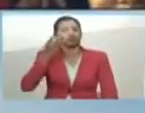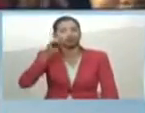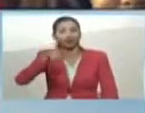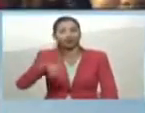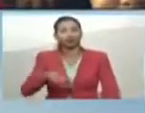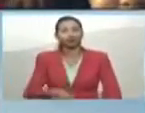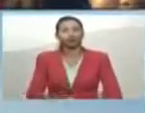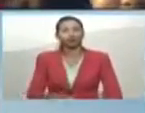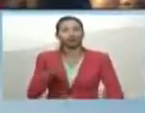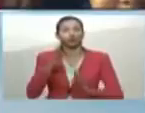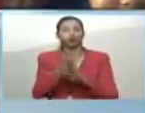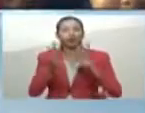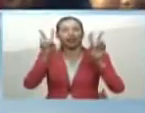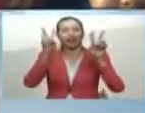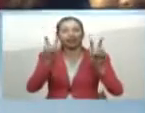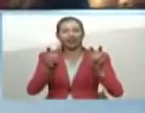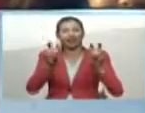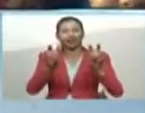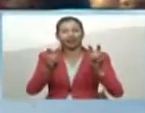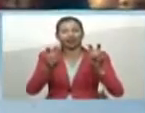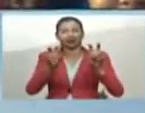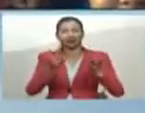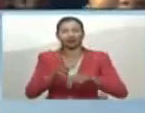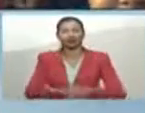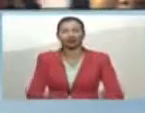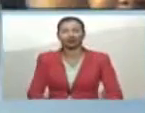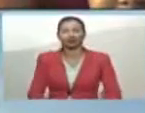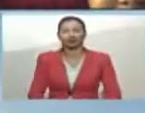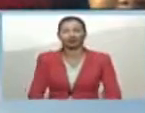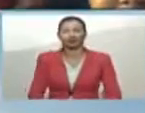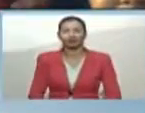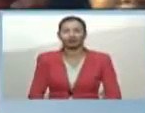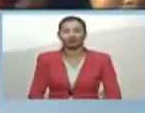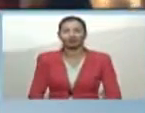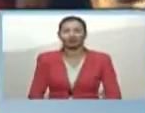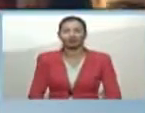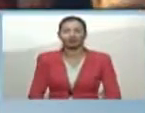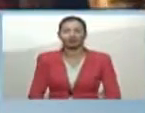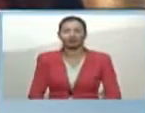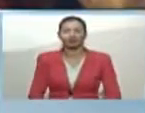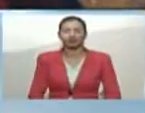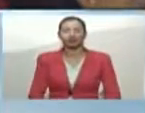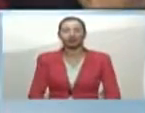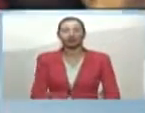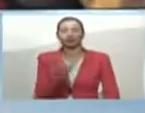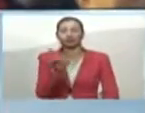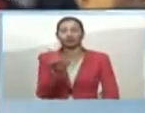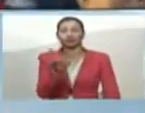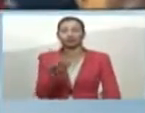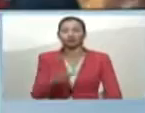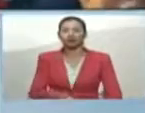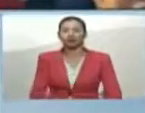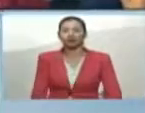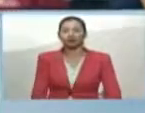en relación al tema de la reestructuración del Partido Socialista Unido de Venezuela.